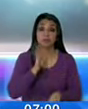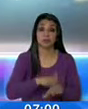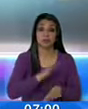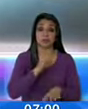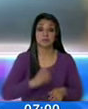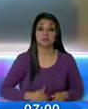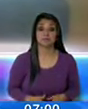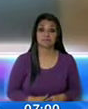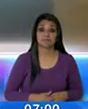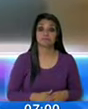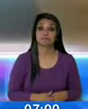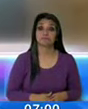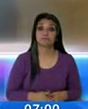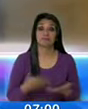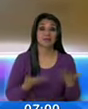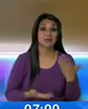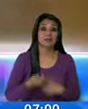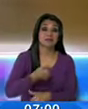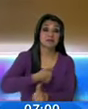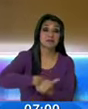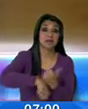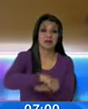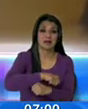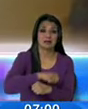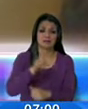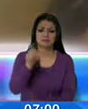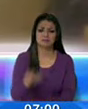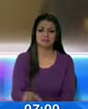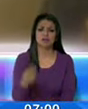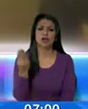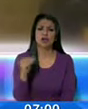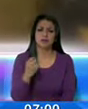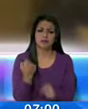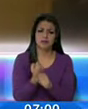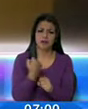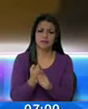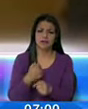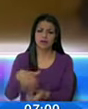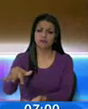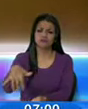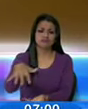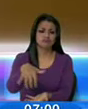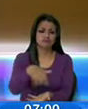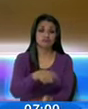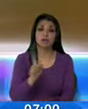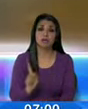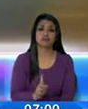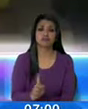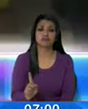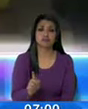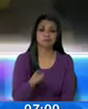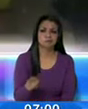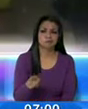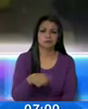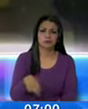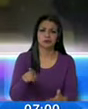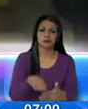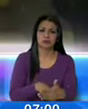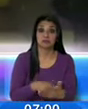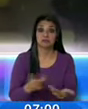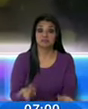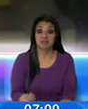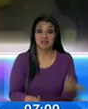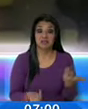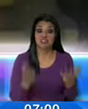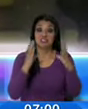tendría de por medio una supuesta venganza. El reciclador aparentemente estaba caminando por territorio prohibido. Cobijado por el manto de la noche